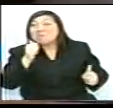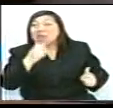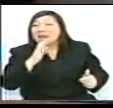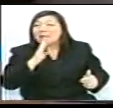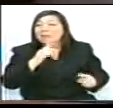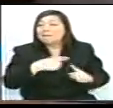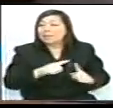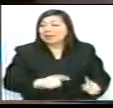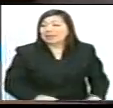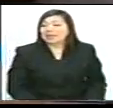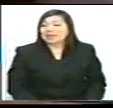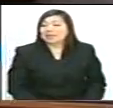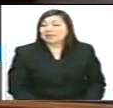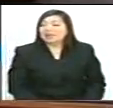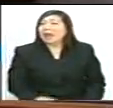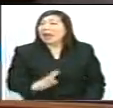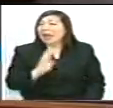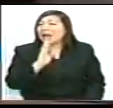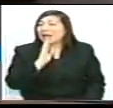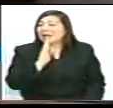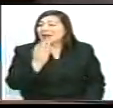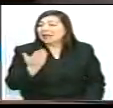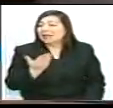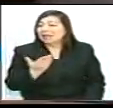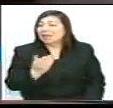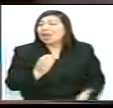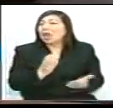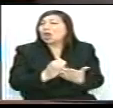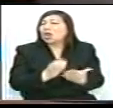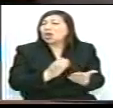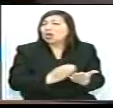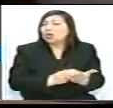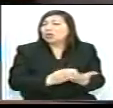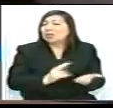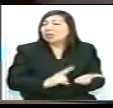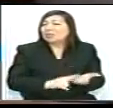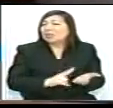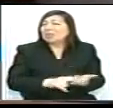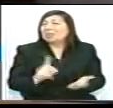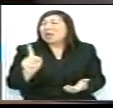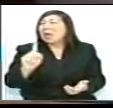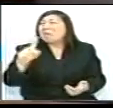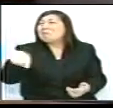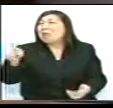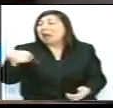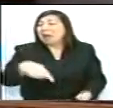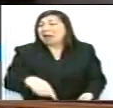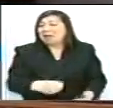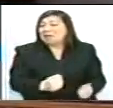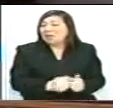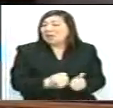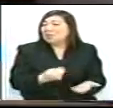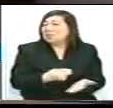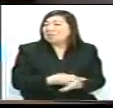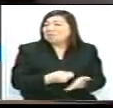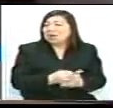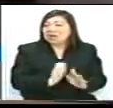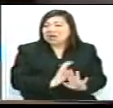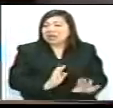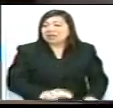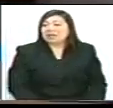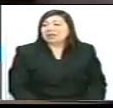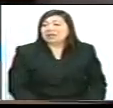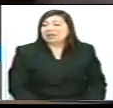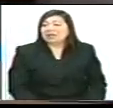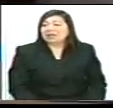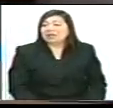señora presidenta, han dicho, por ejemplo, que los contratos de estabilidad tributaria no sirven, que con eso no se paga.